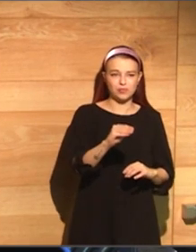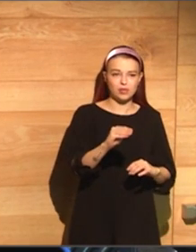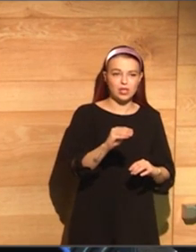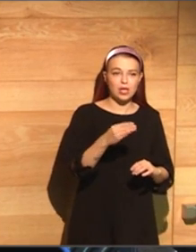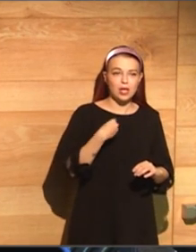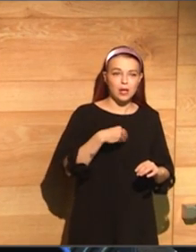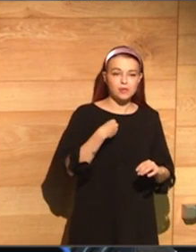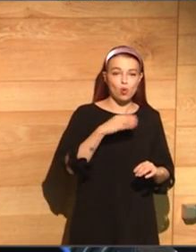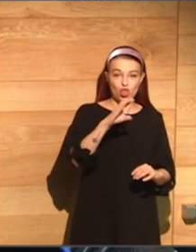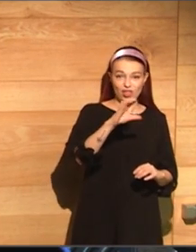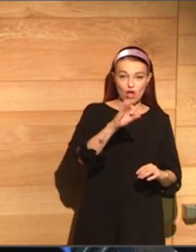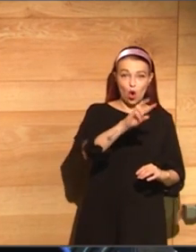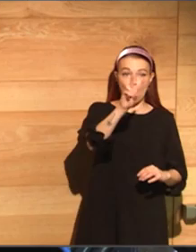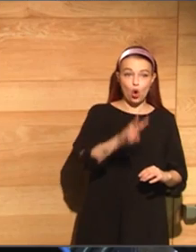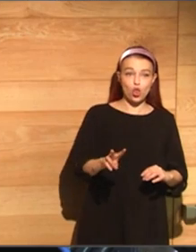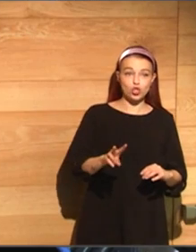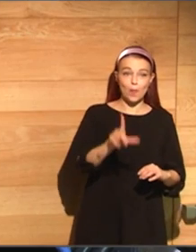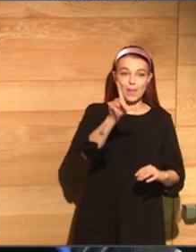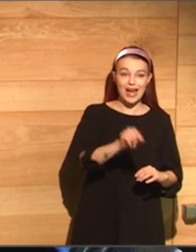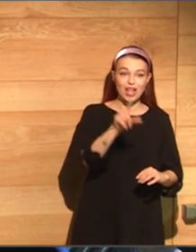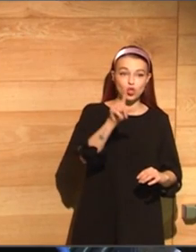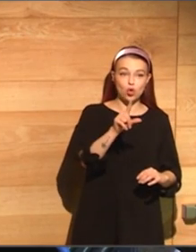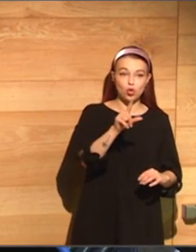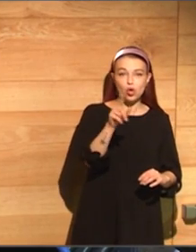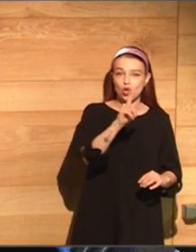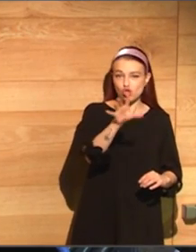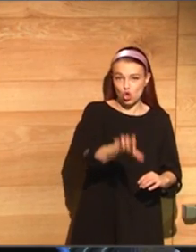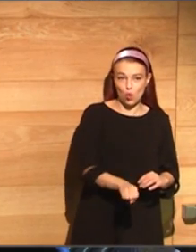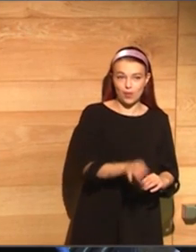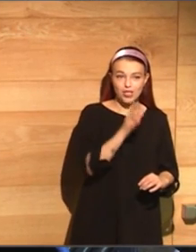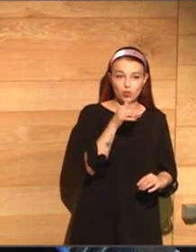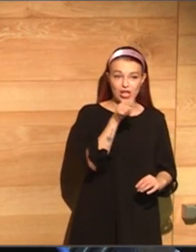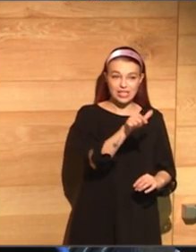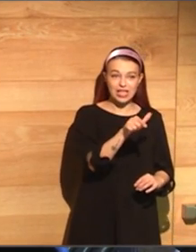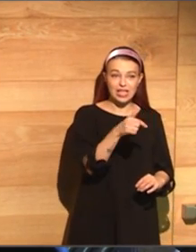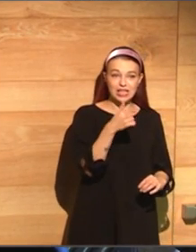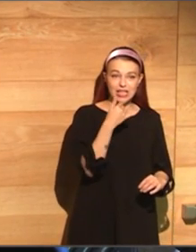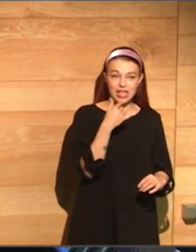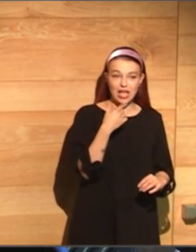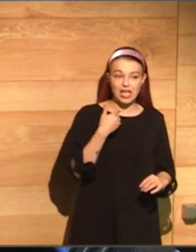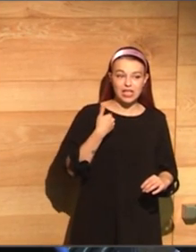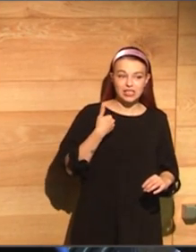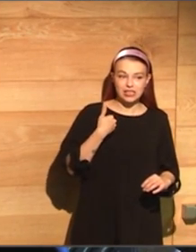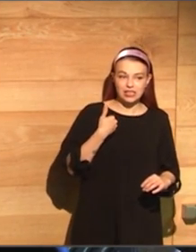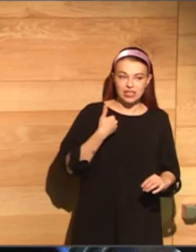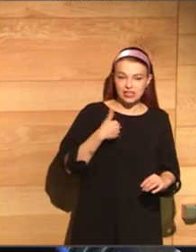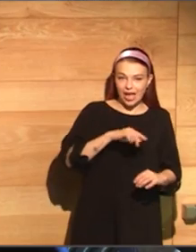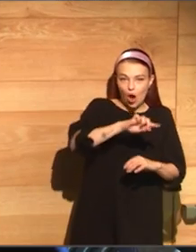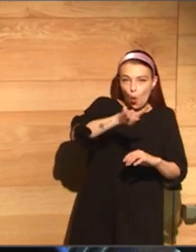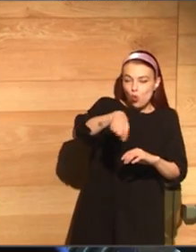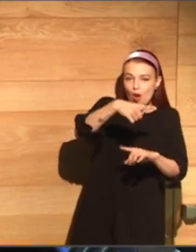medidores de CO2 baratos. Porque vale. Según este, que es barato, llevamos muertos una hora y